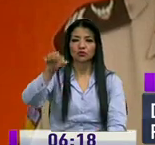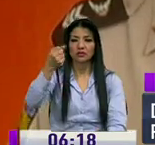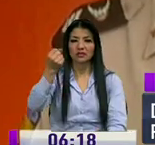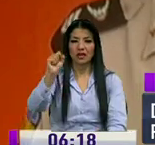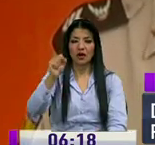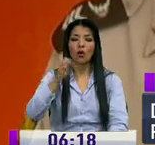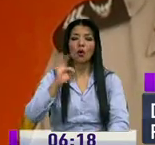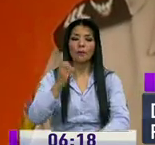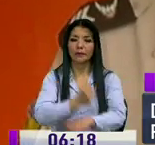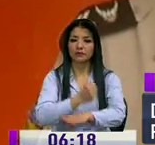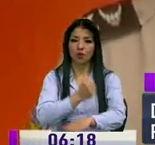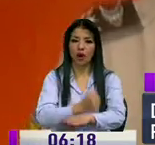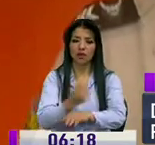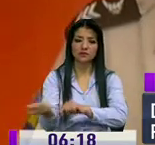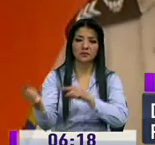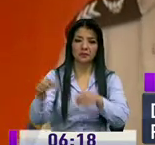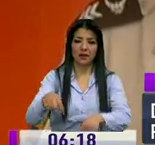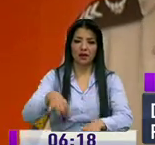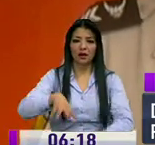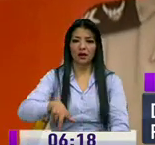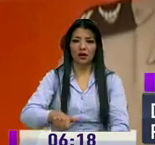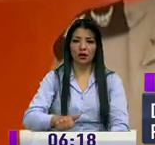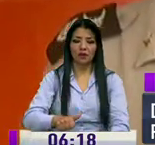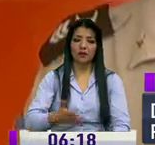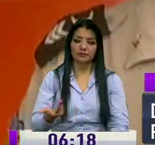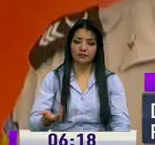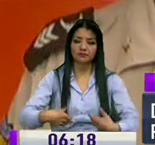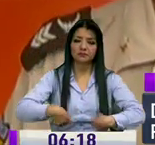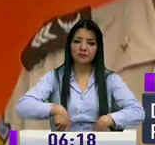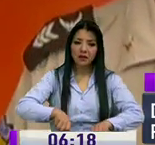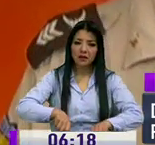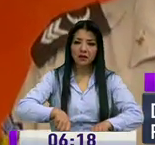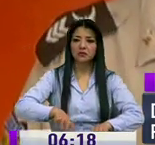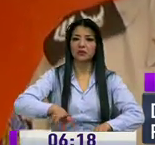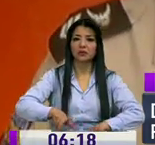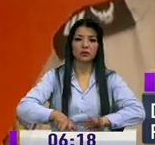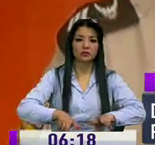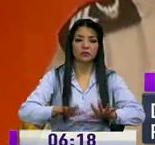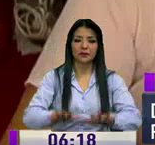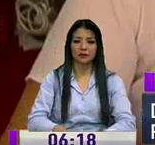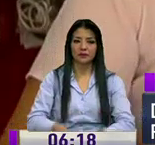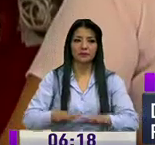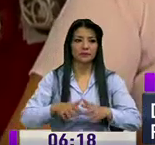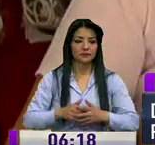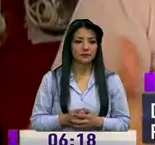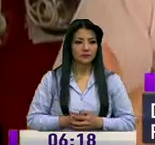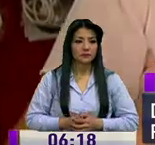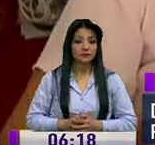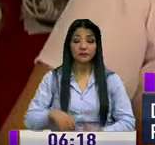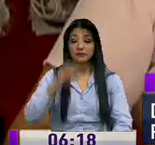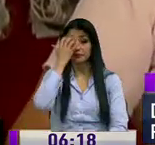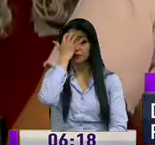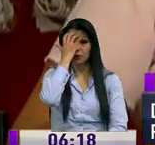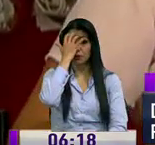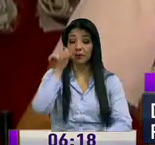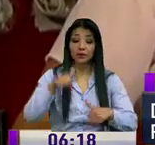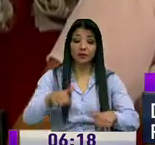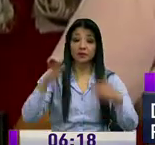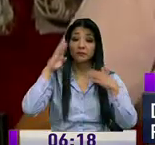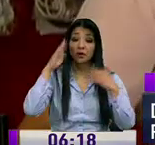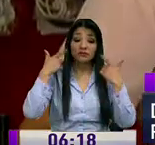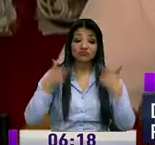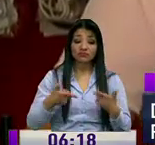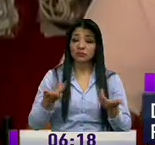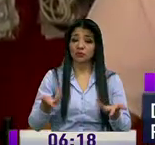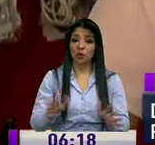aquí a cometer lo ilícito. Siempre son oportunistas, son los que vienen a cometer aquí los robos aquí en el sector. Estamos preocupados porque aquí en el retén no hay policía.